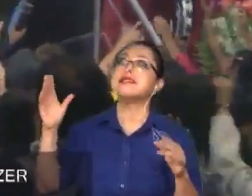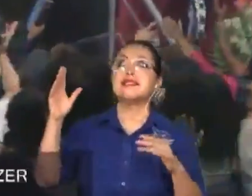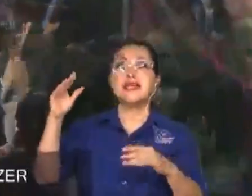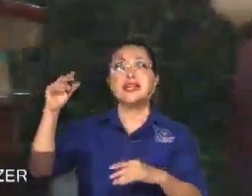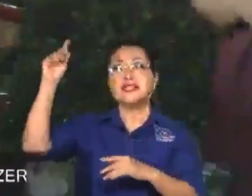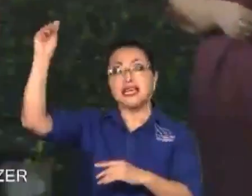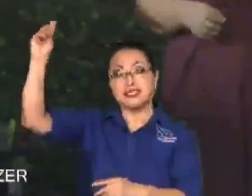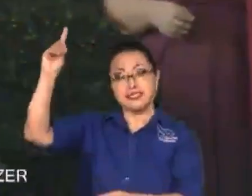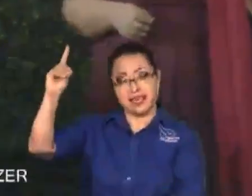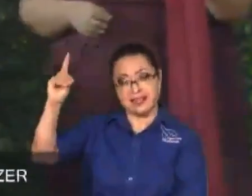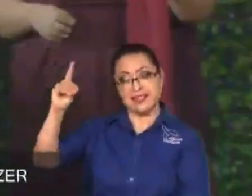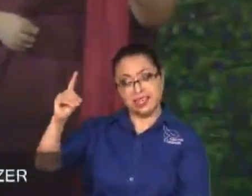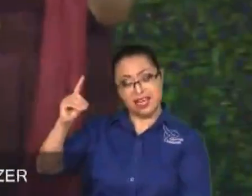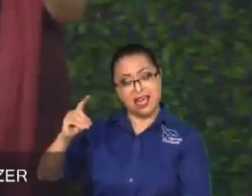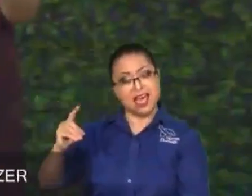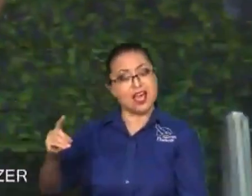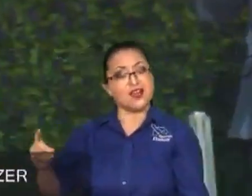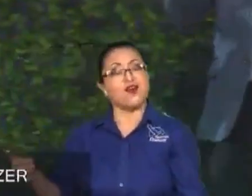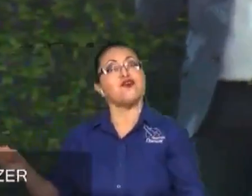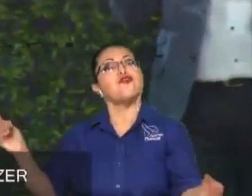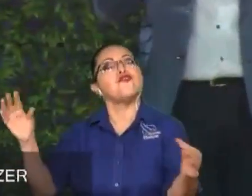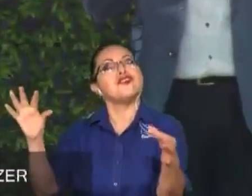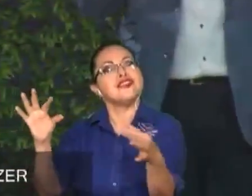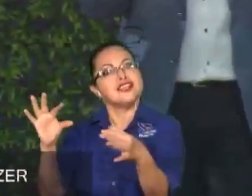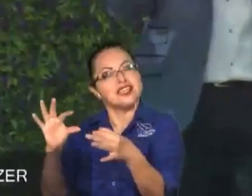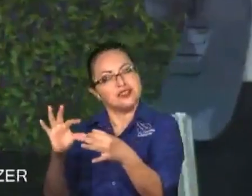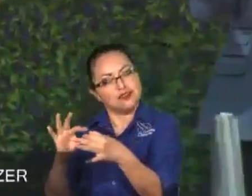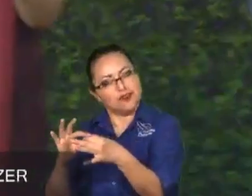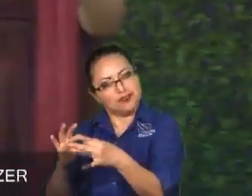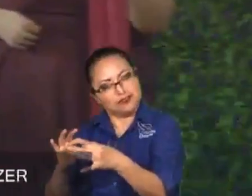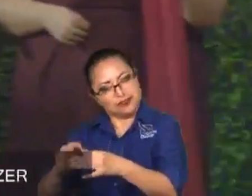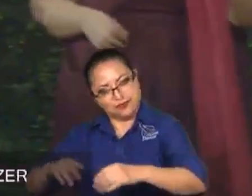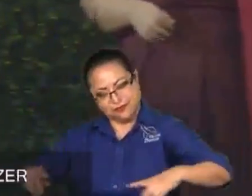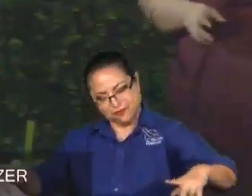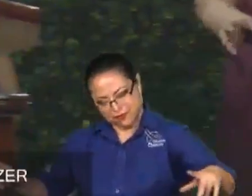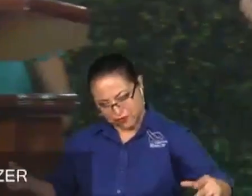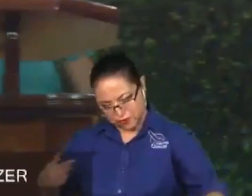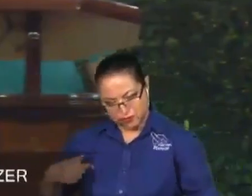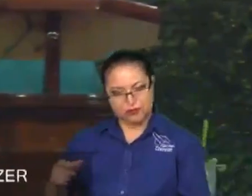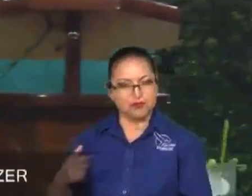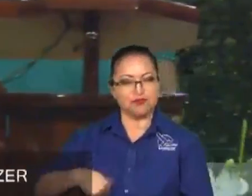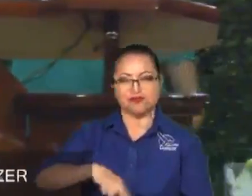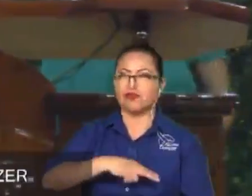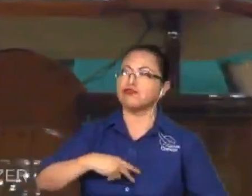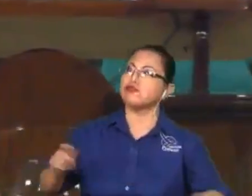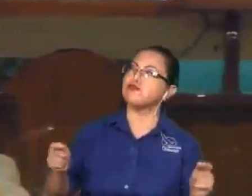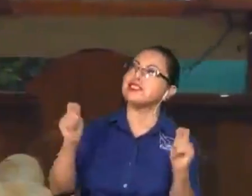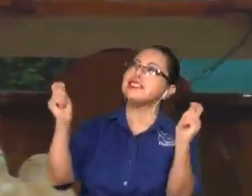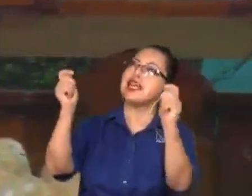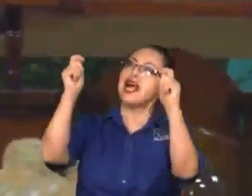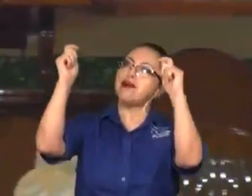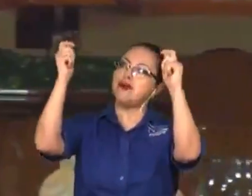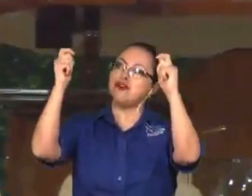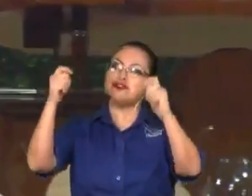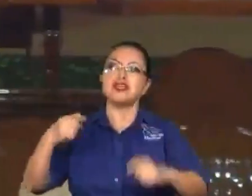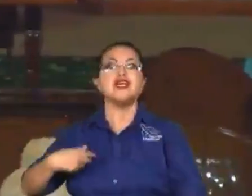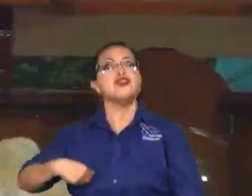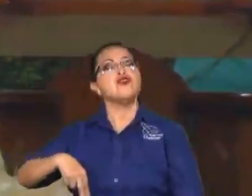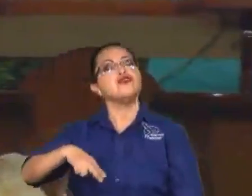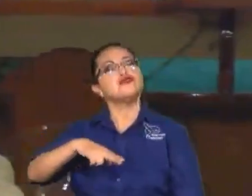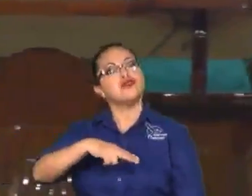Que ángeles bajaron con nosotros, festejaron. Que somos